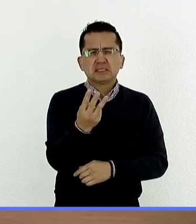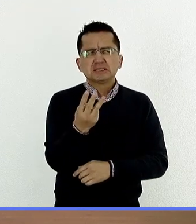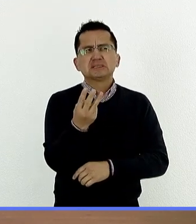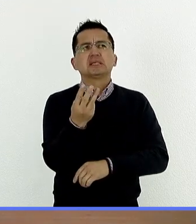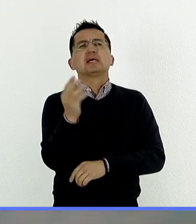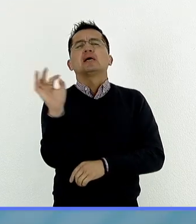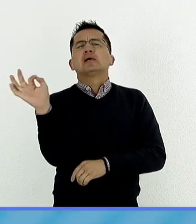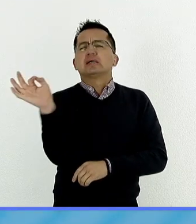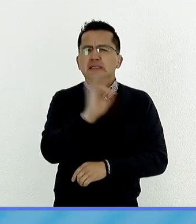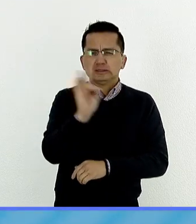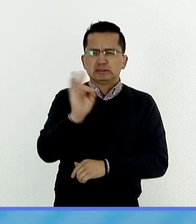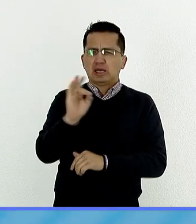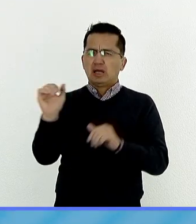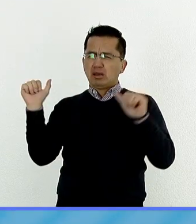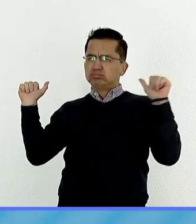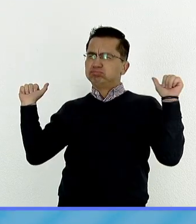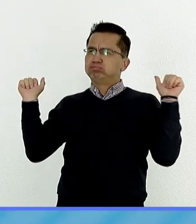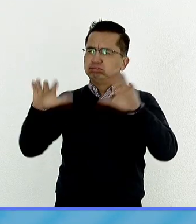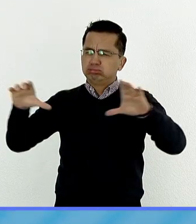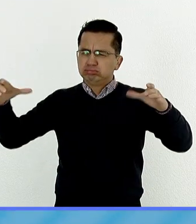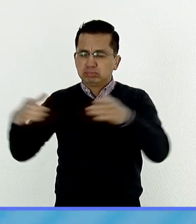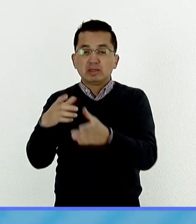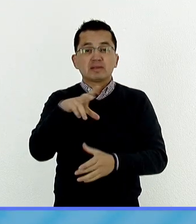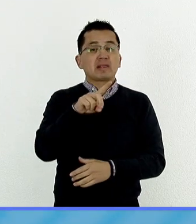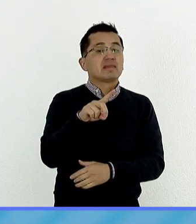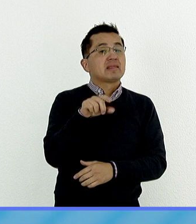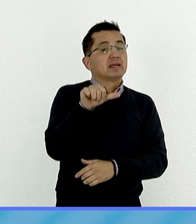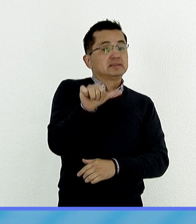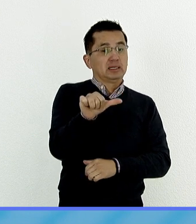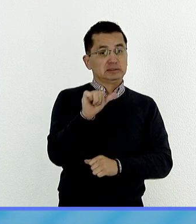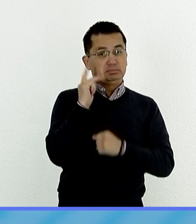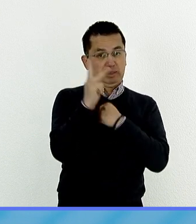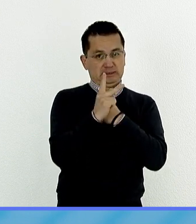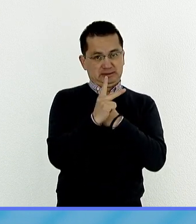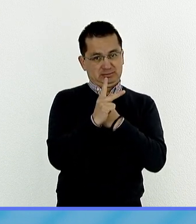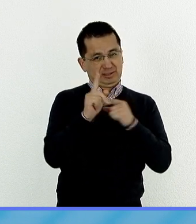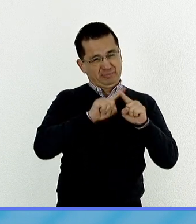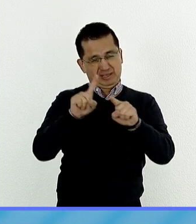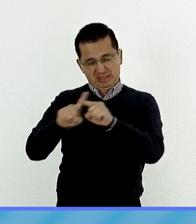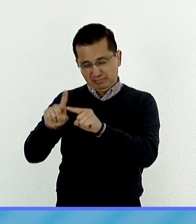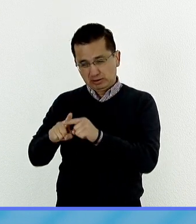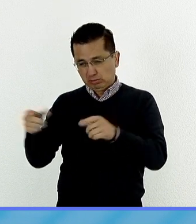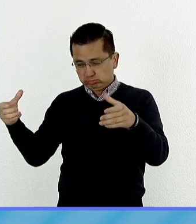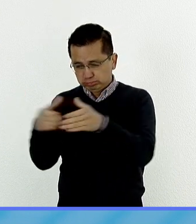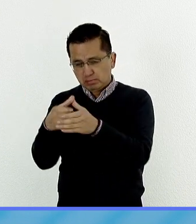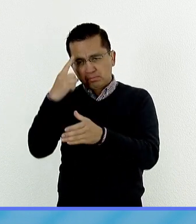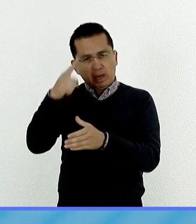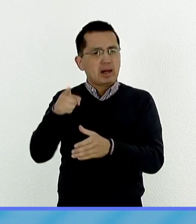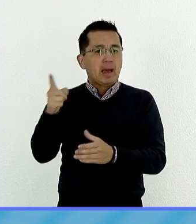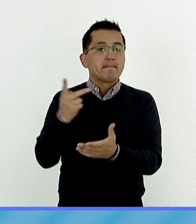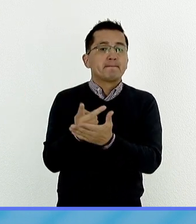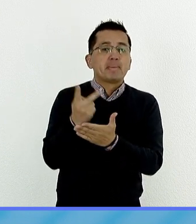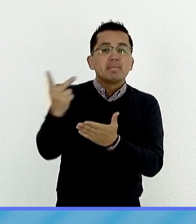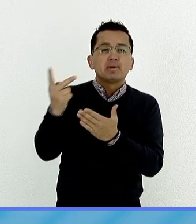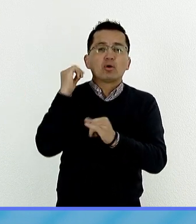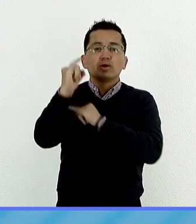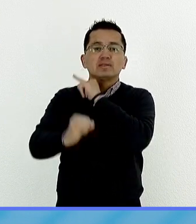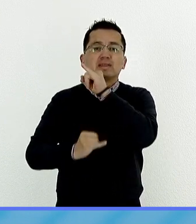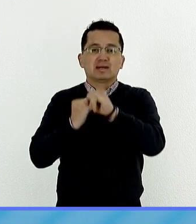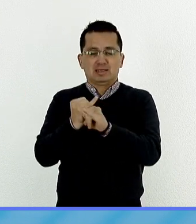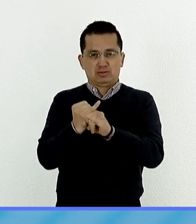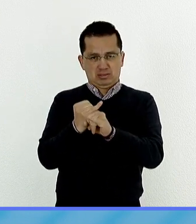países a concursar para sacar el premio Internacional del agua que se le ha llamado el premio